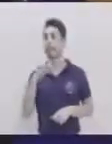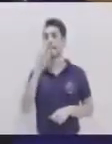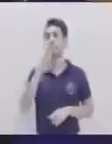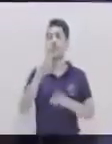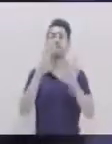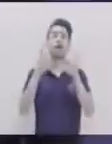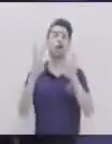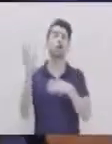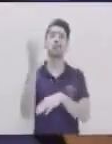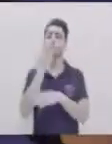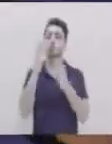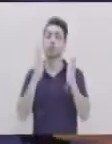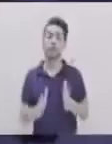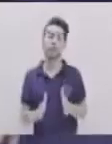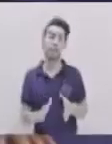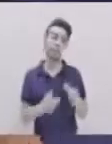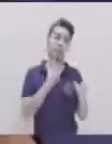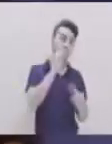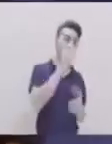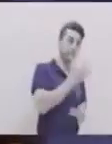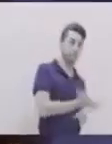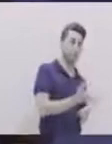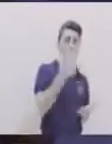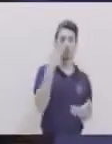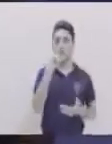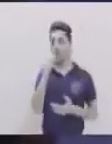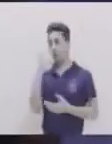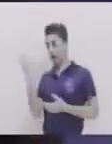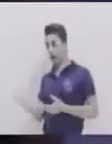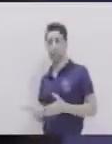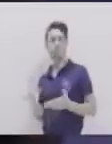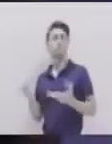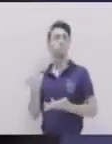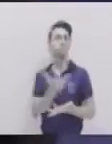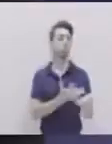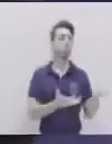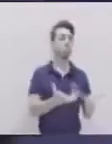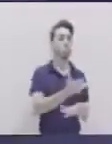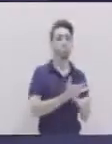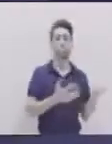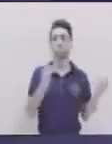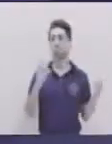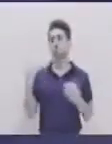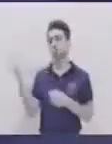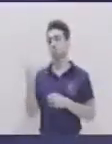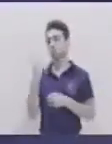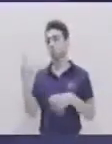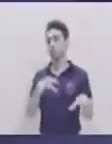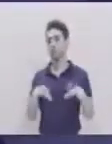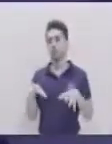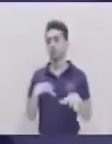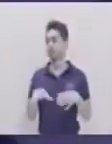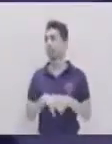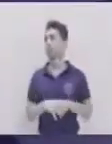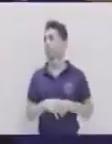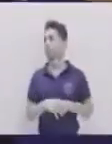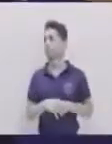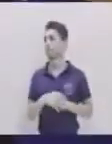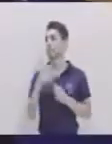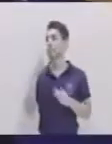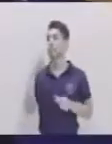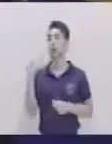38 estudiantes, niños y niñas. Todos participaban en todas las